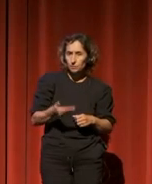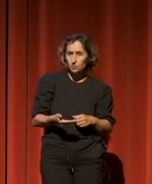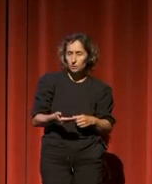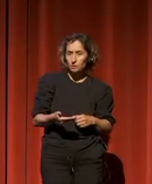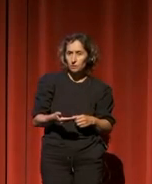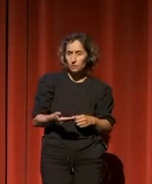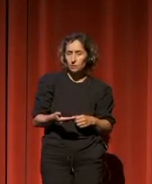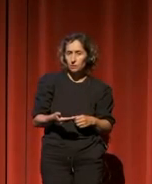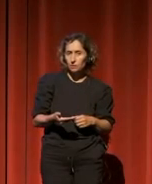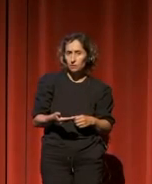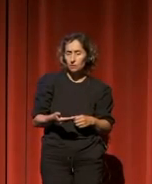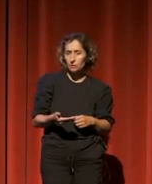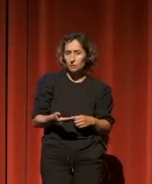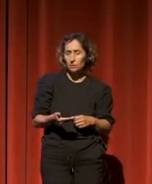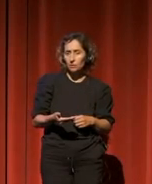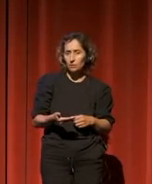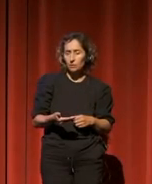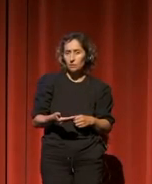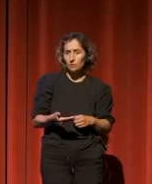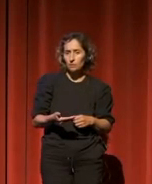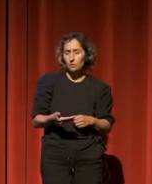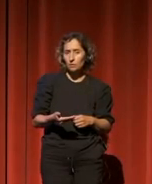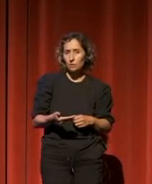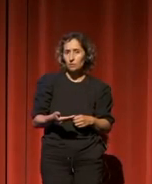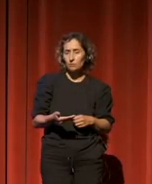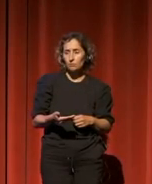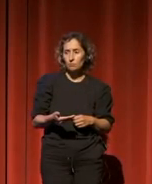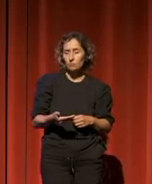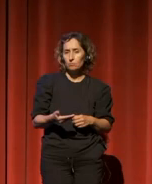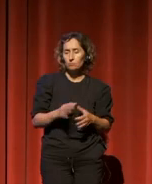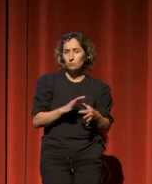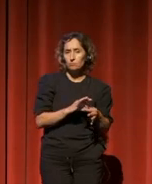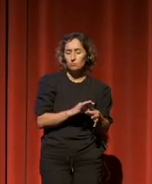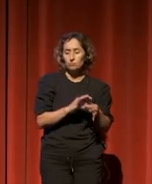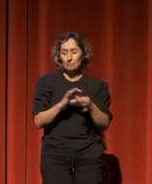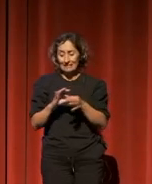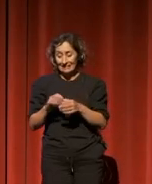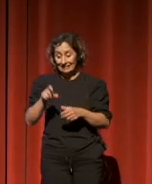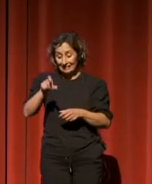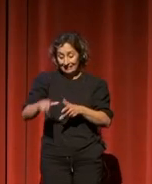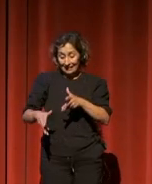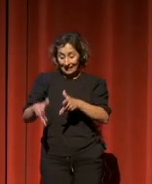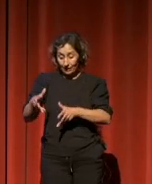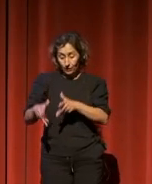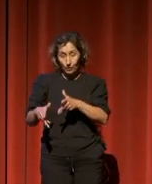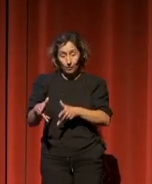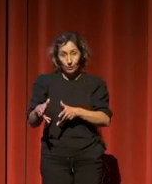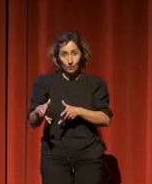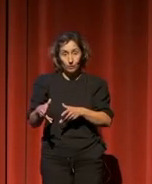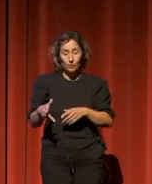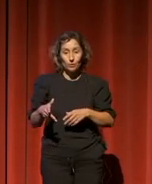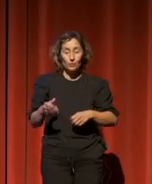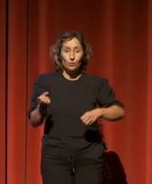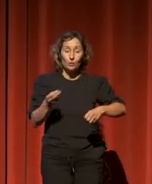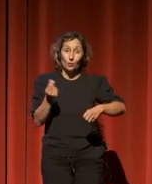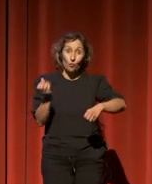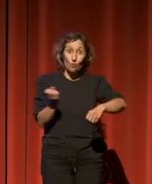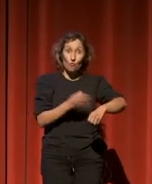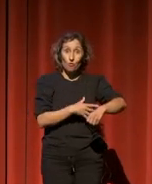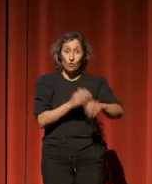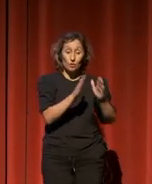la o que eh tiene que ver con vincular a la ciudadanía con decisiones alrededor de los fondos de la